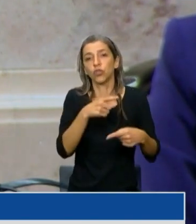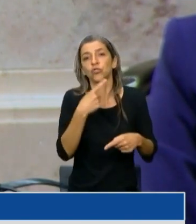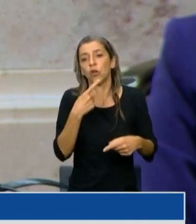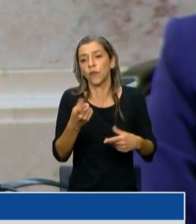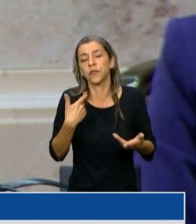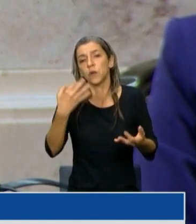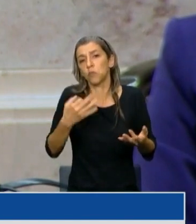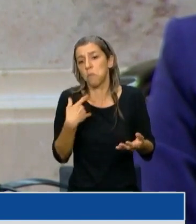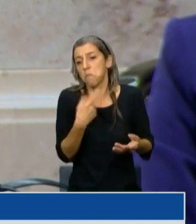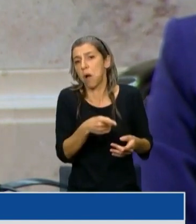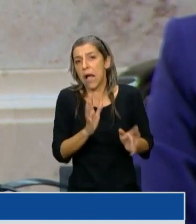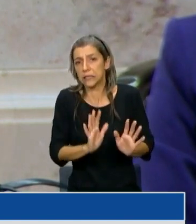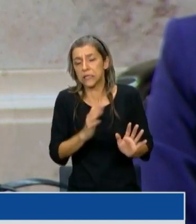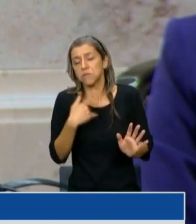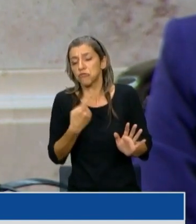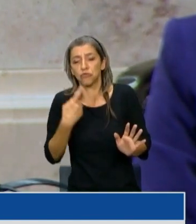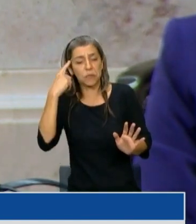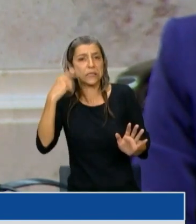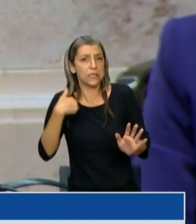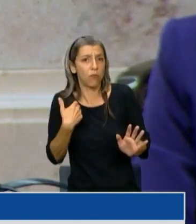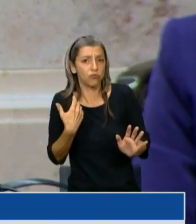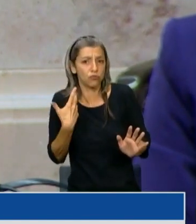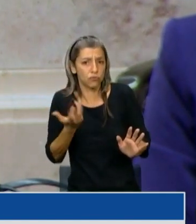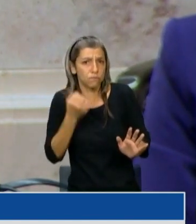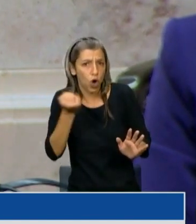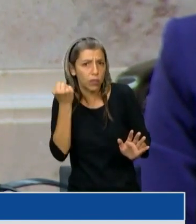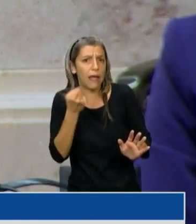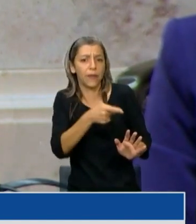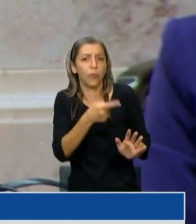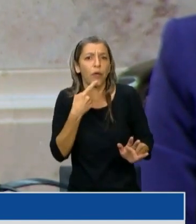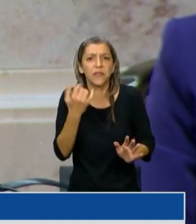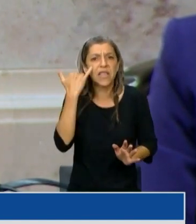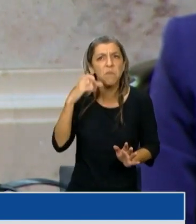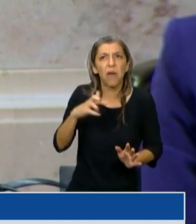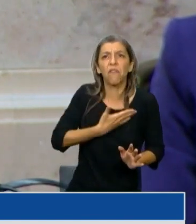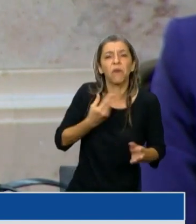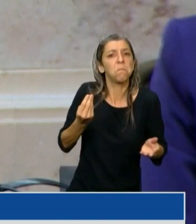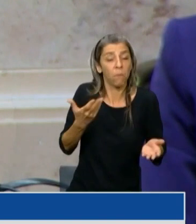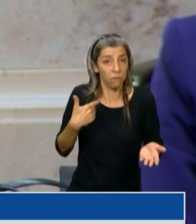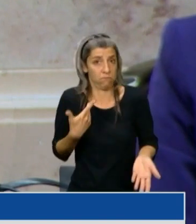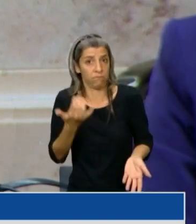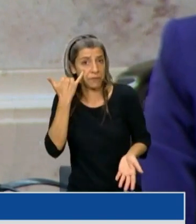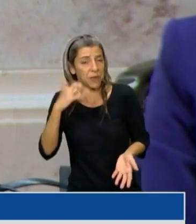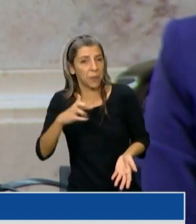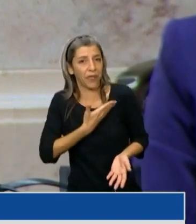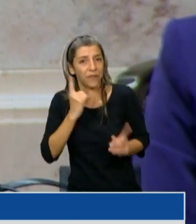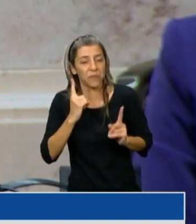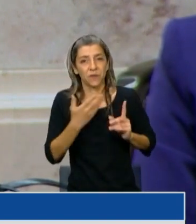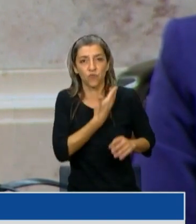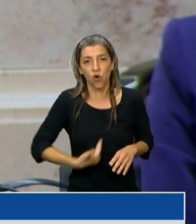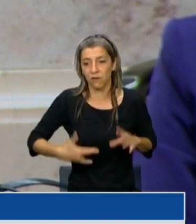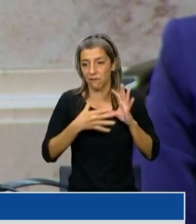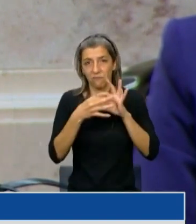debilidad, desde nuestro punto de vista es una fortaleza. Viene YPF porque es la empresa del Estado que está